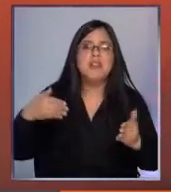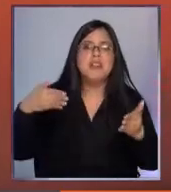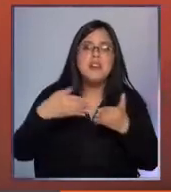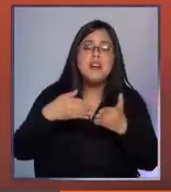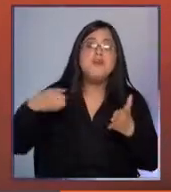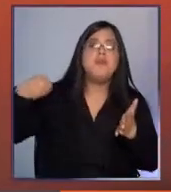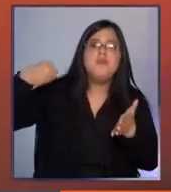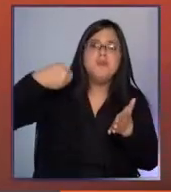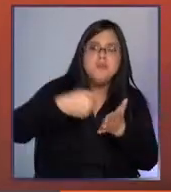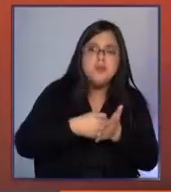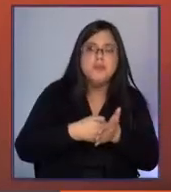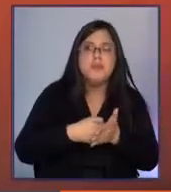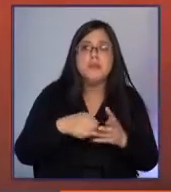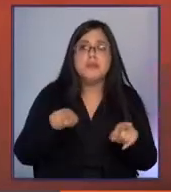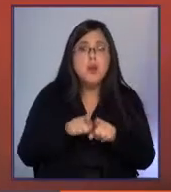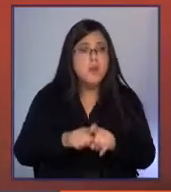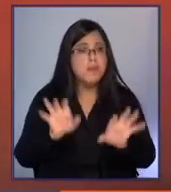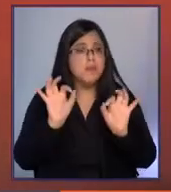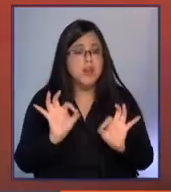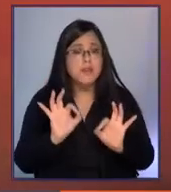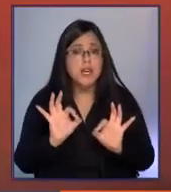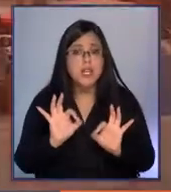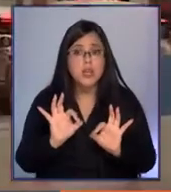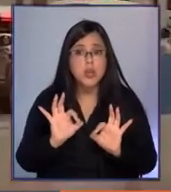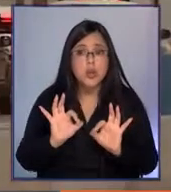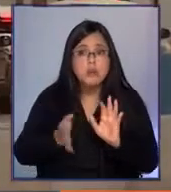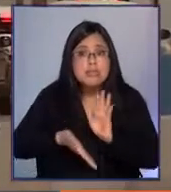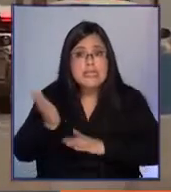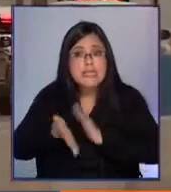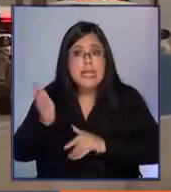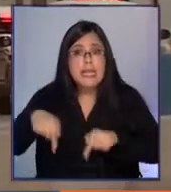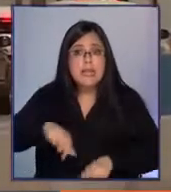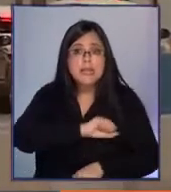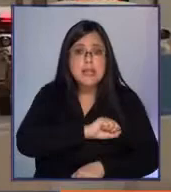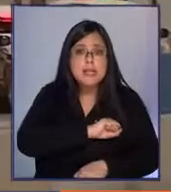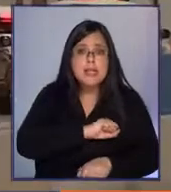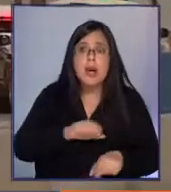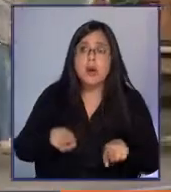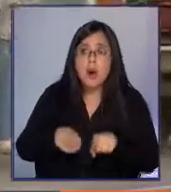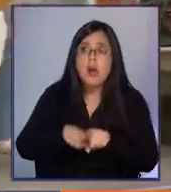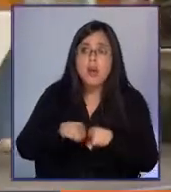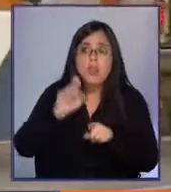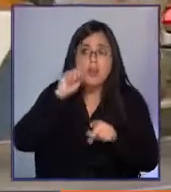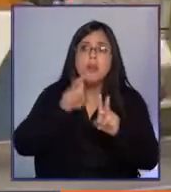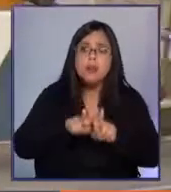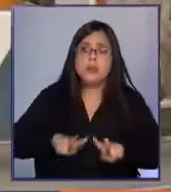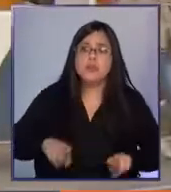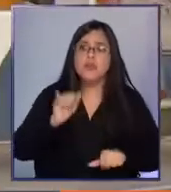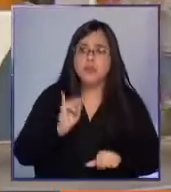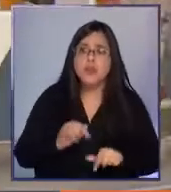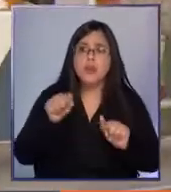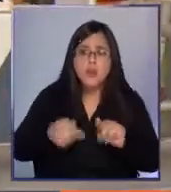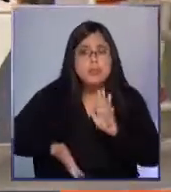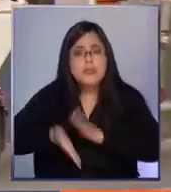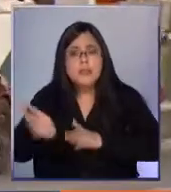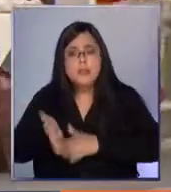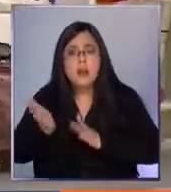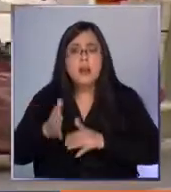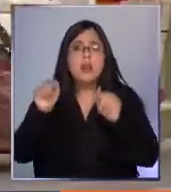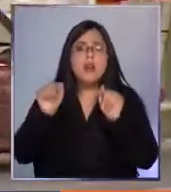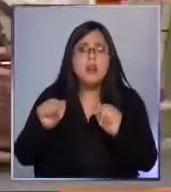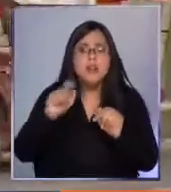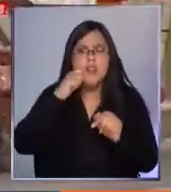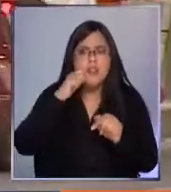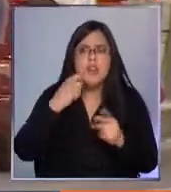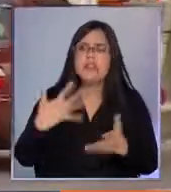A propósito, ¿estarán impecables las salidas de Santiago? Totalmente tranquila ha sido esta salida, que ha sido